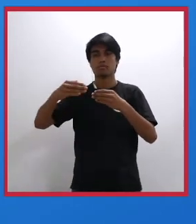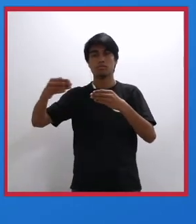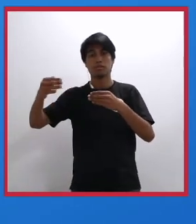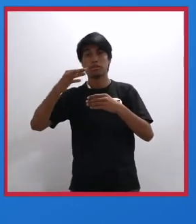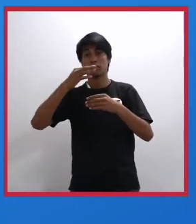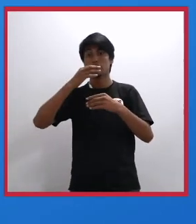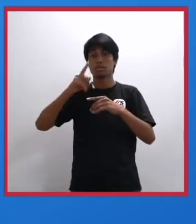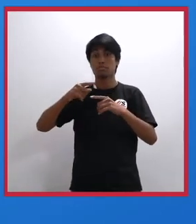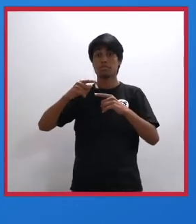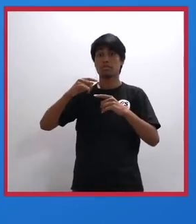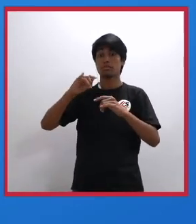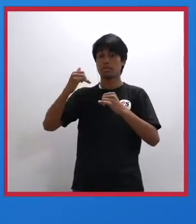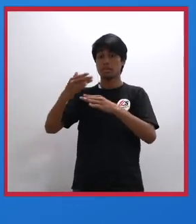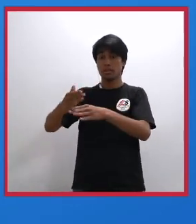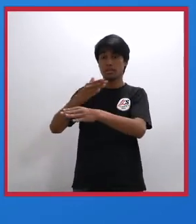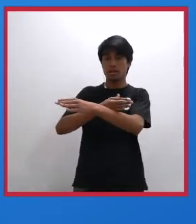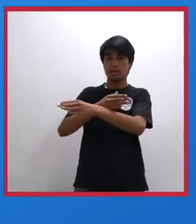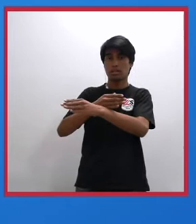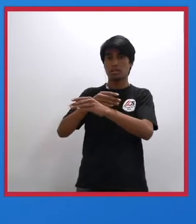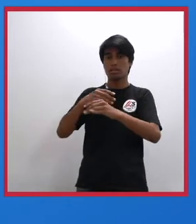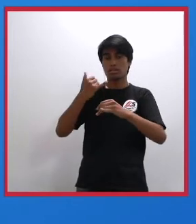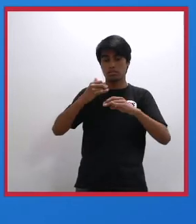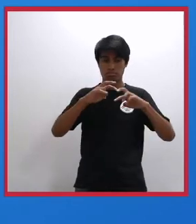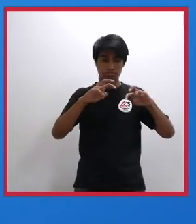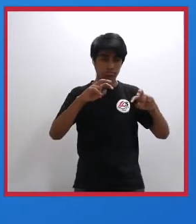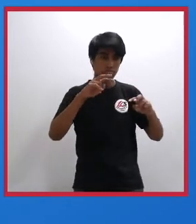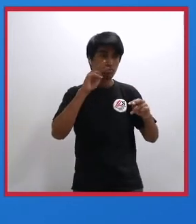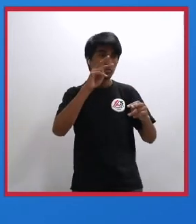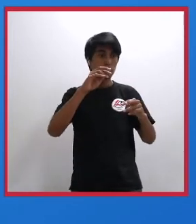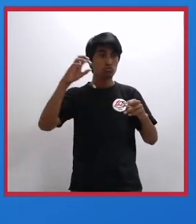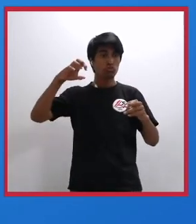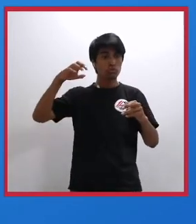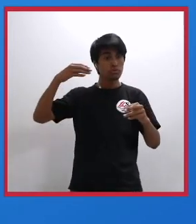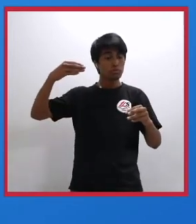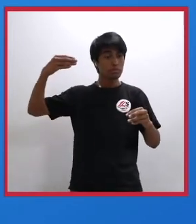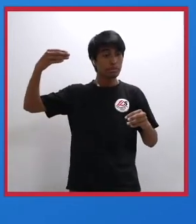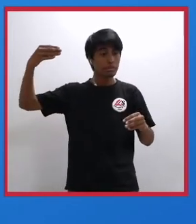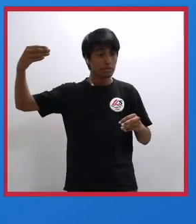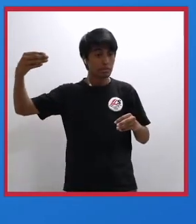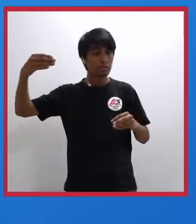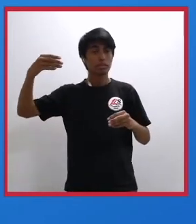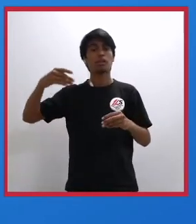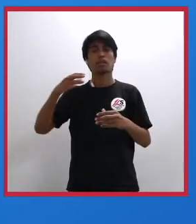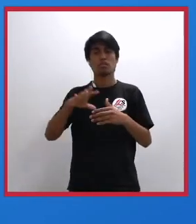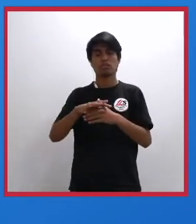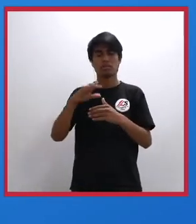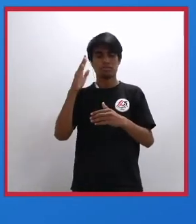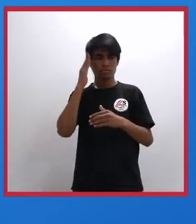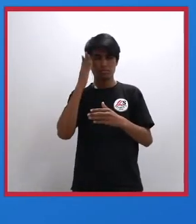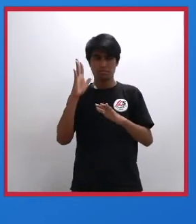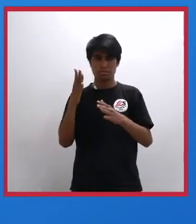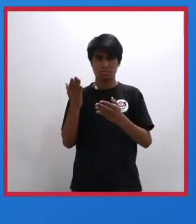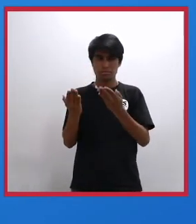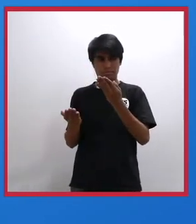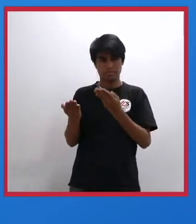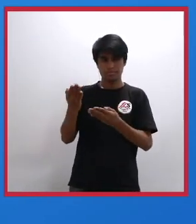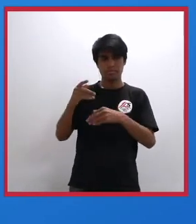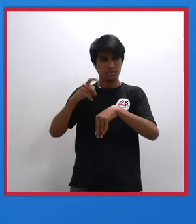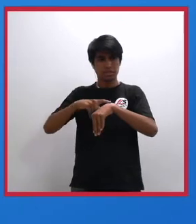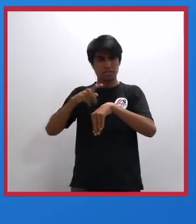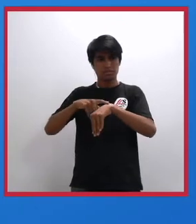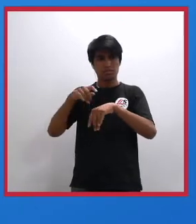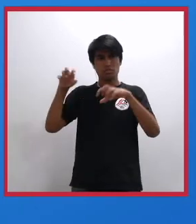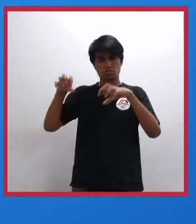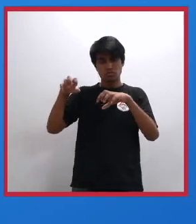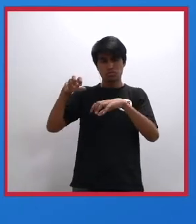lluvias mensuales. Entonces existe una flexibilidad en cuanto a tiempo de